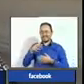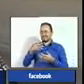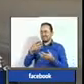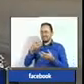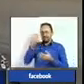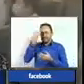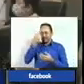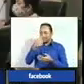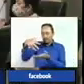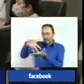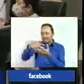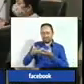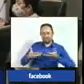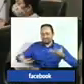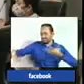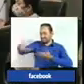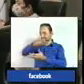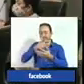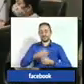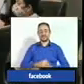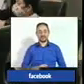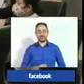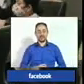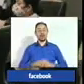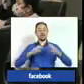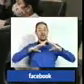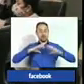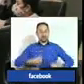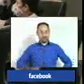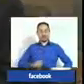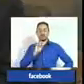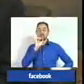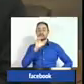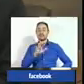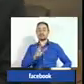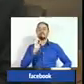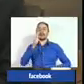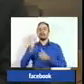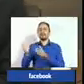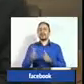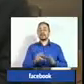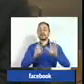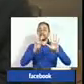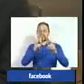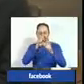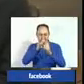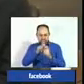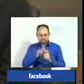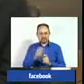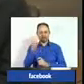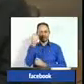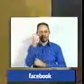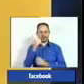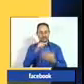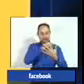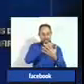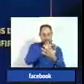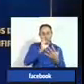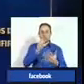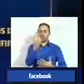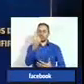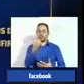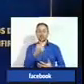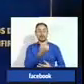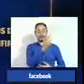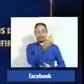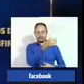digamos afuera. Por su parte, el gobierno ha dicho que pondrá en marcha un plan con 7 puntos claves. Entre ellos, está equipar con más